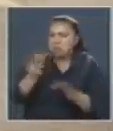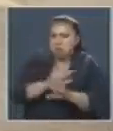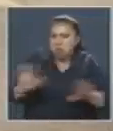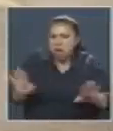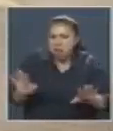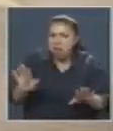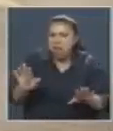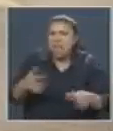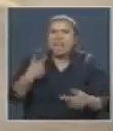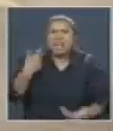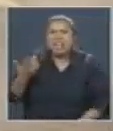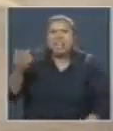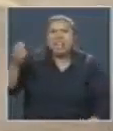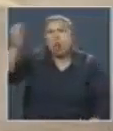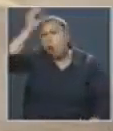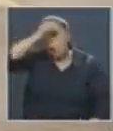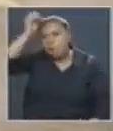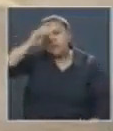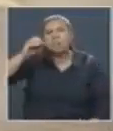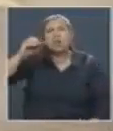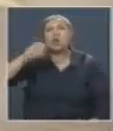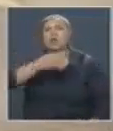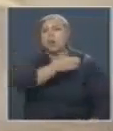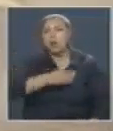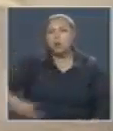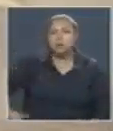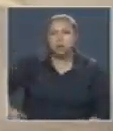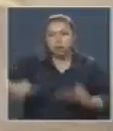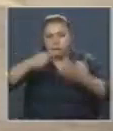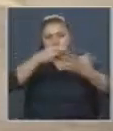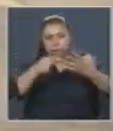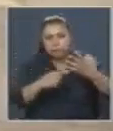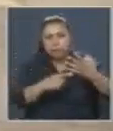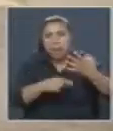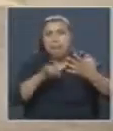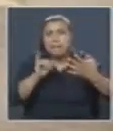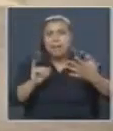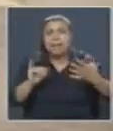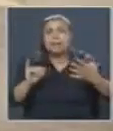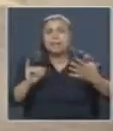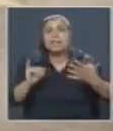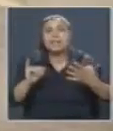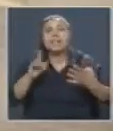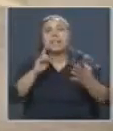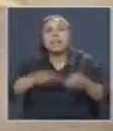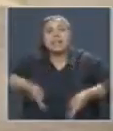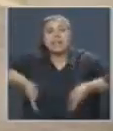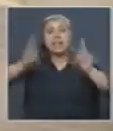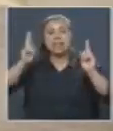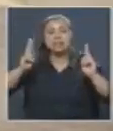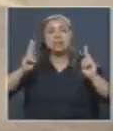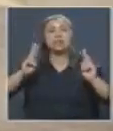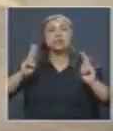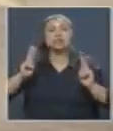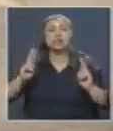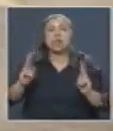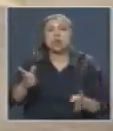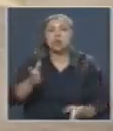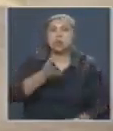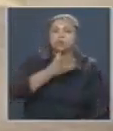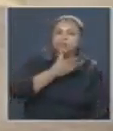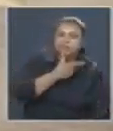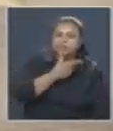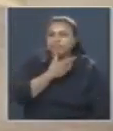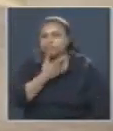de lo que siquiera piensa el gobierno en esta mente en las medidas necesarias para el reconocimiento de estos derechos por lo tanto es pura incertidumbre